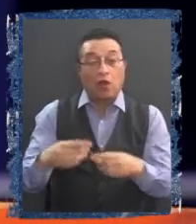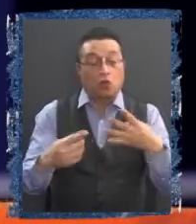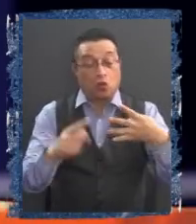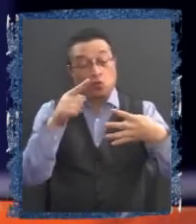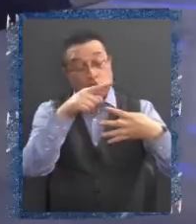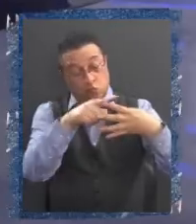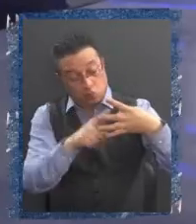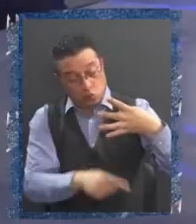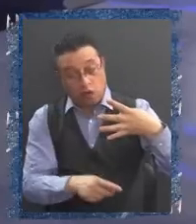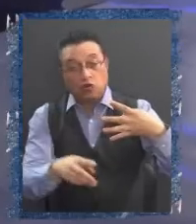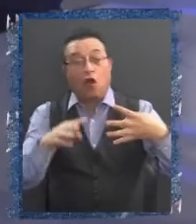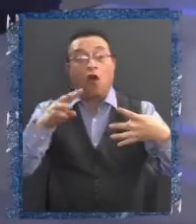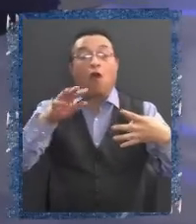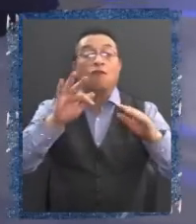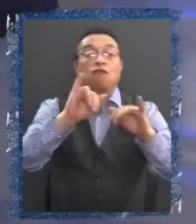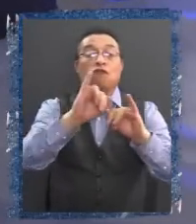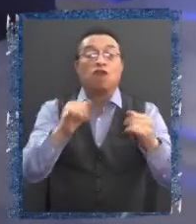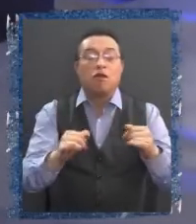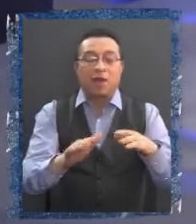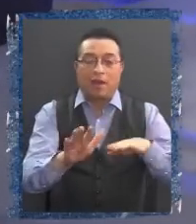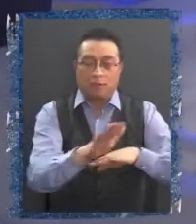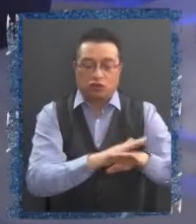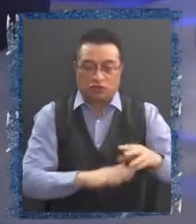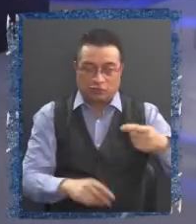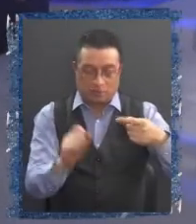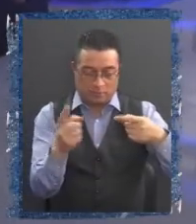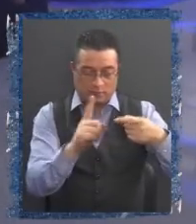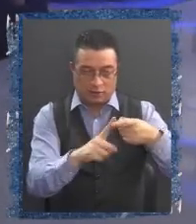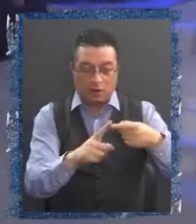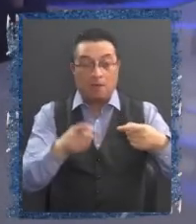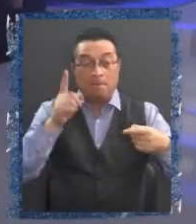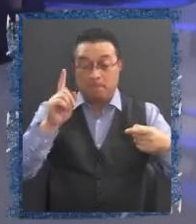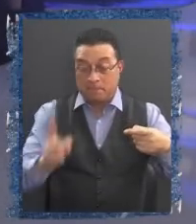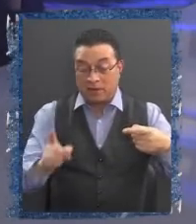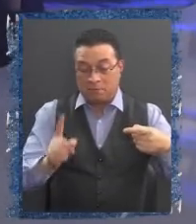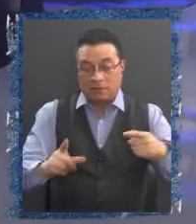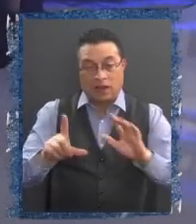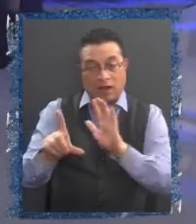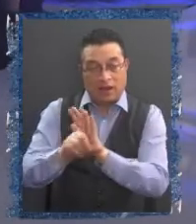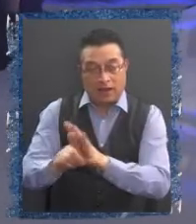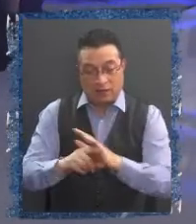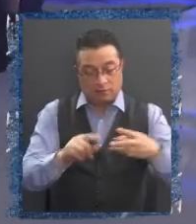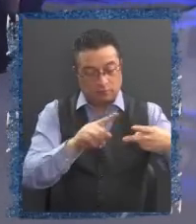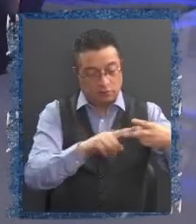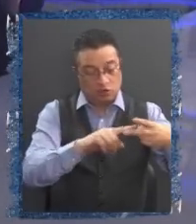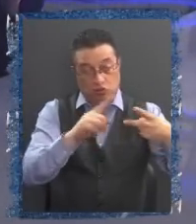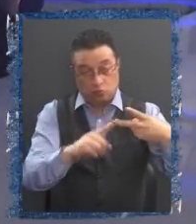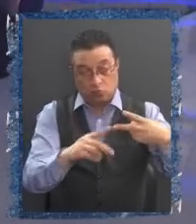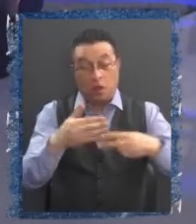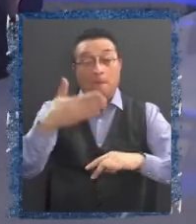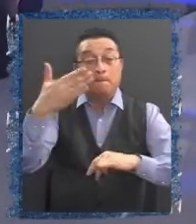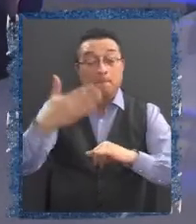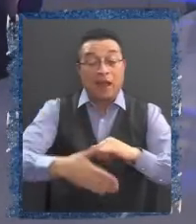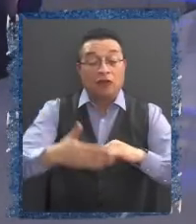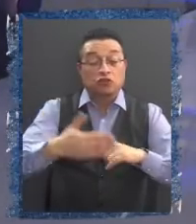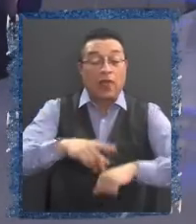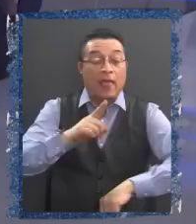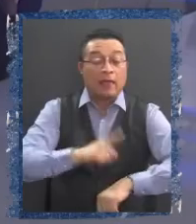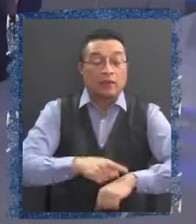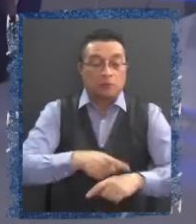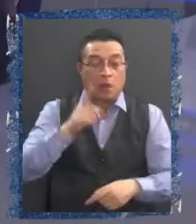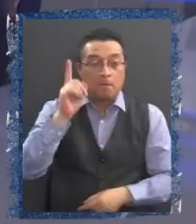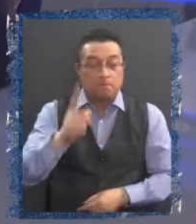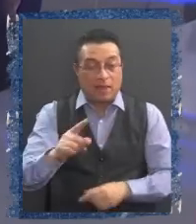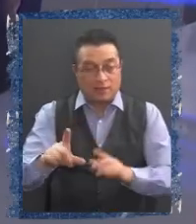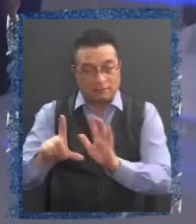de modalidades de protección. Primero, los mandatos al legislador. Segundo, los plazos o tiempos impuestos al